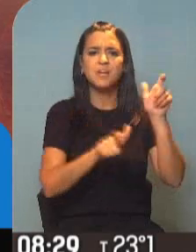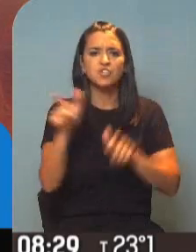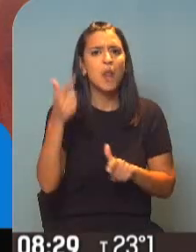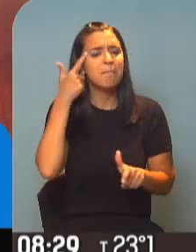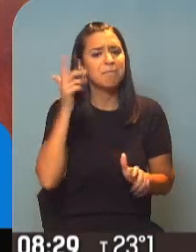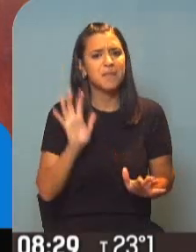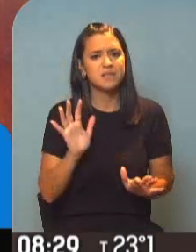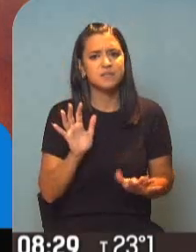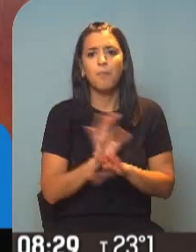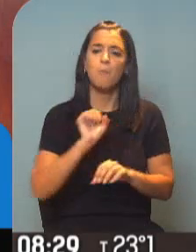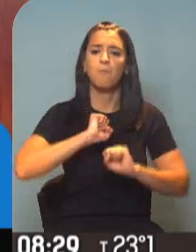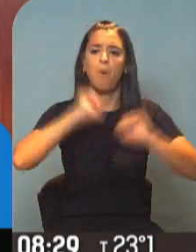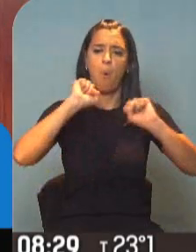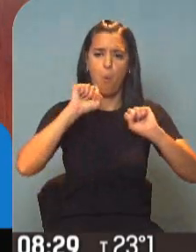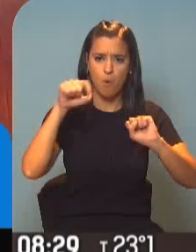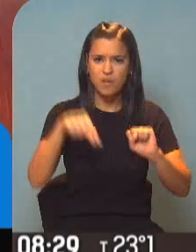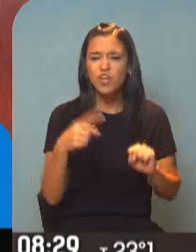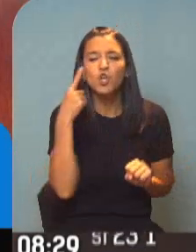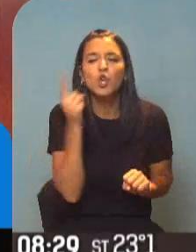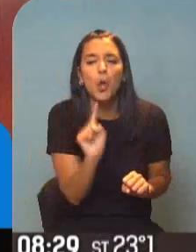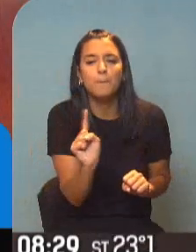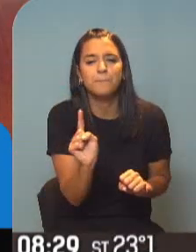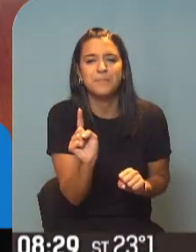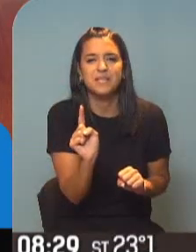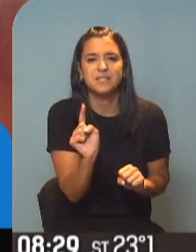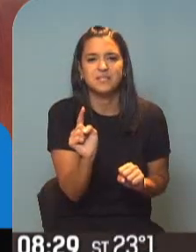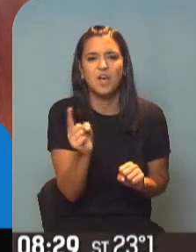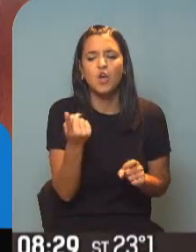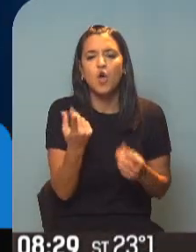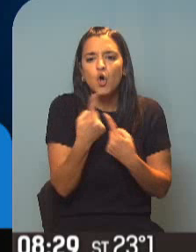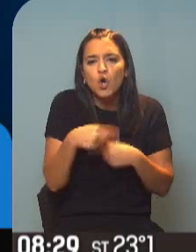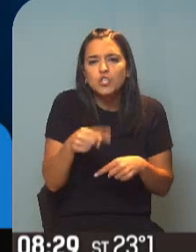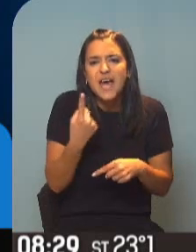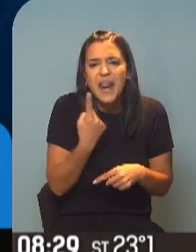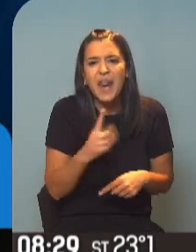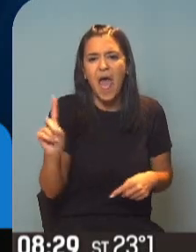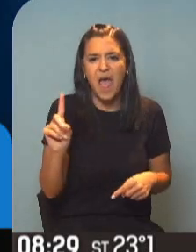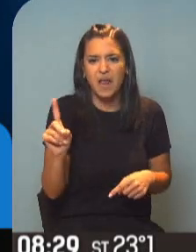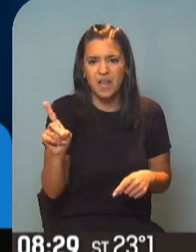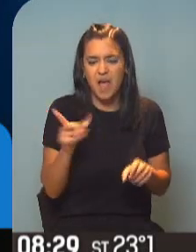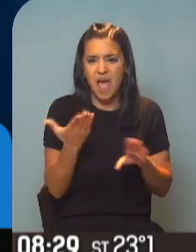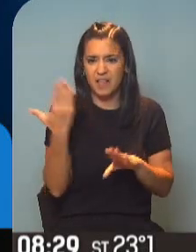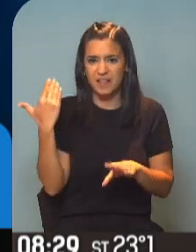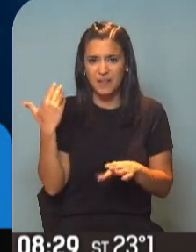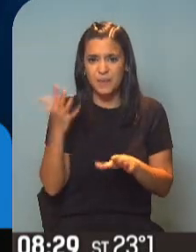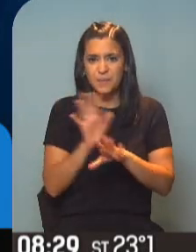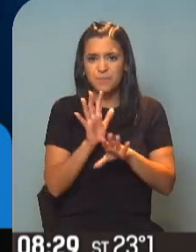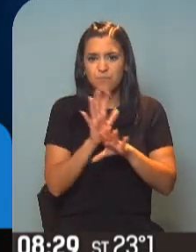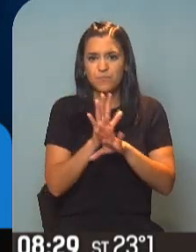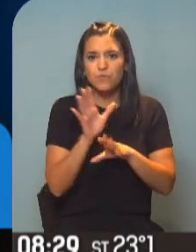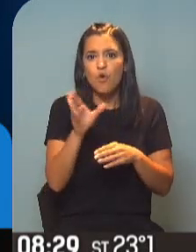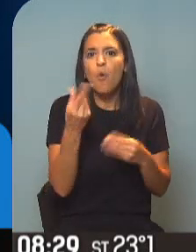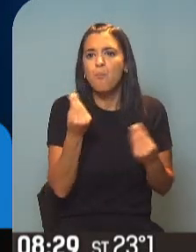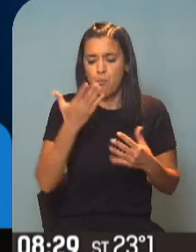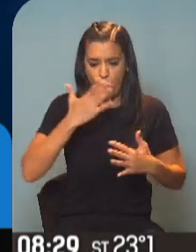vamos a tirar un cohete sin pensar que cosas raras como decía desmond morris este mono desnudo ser